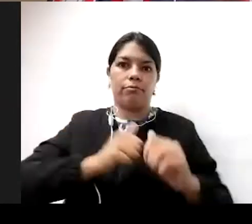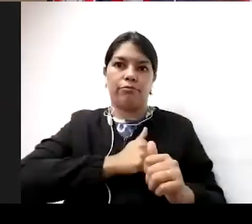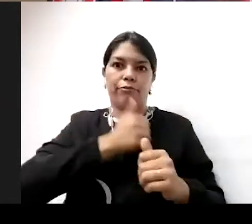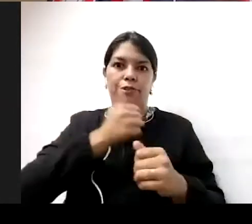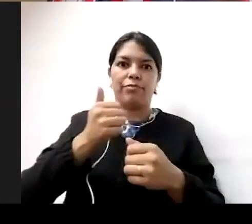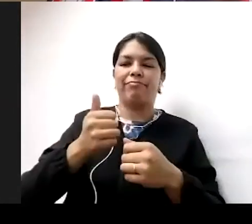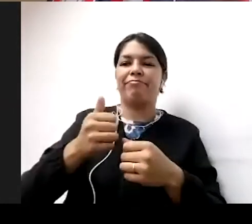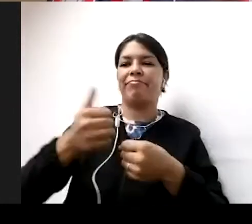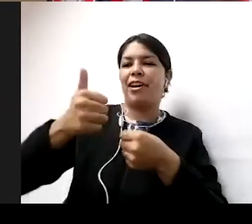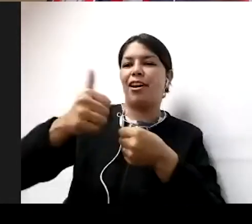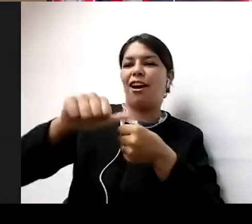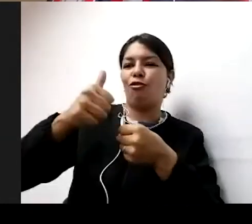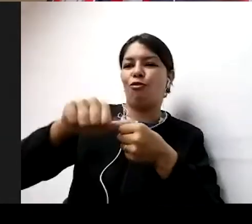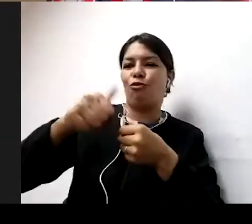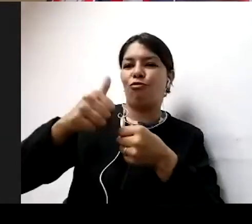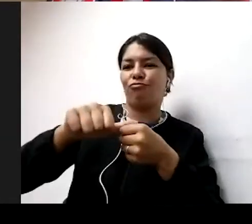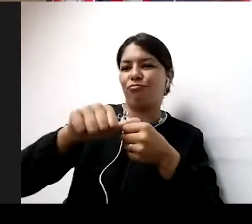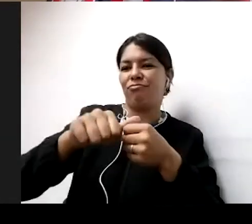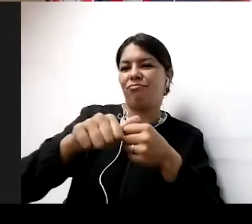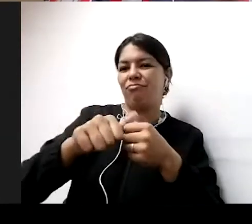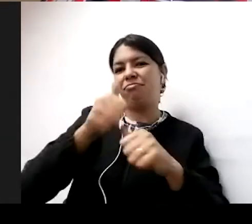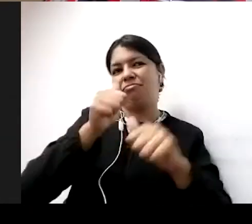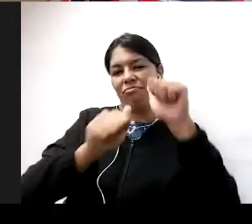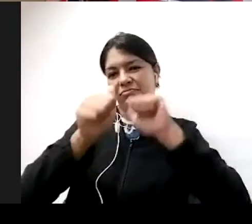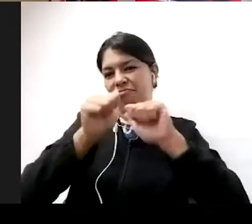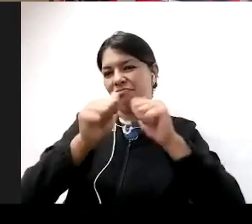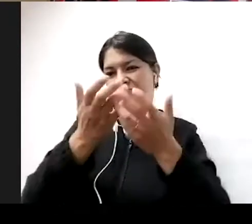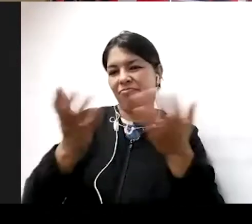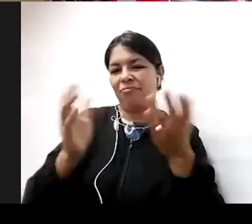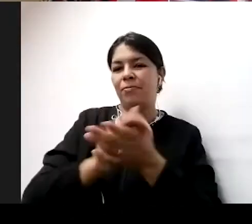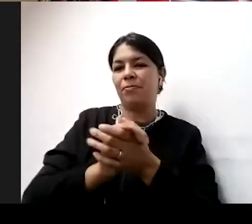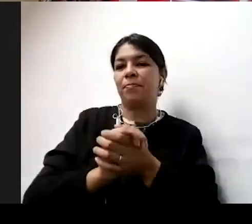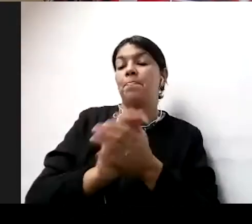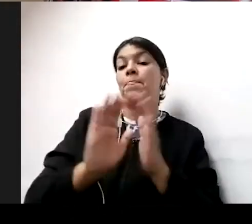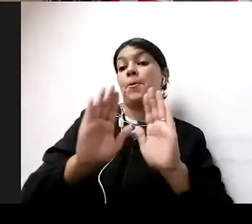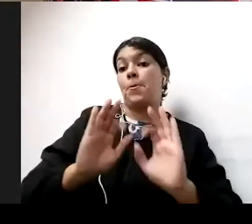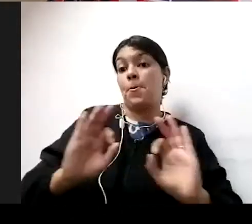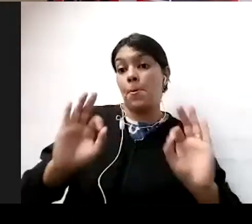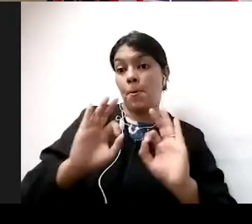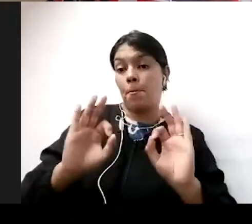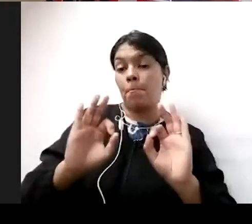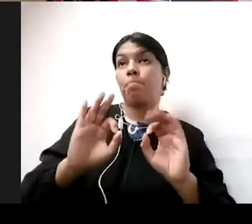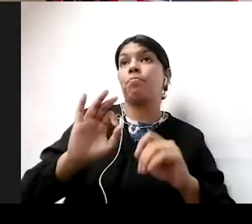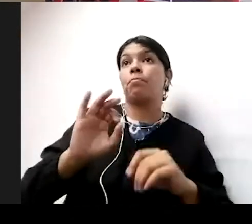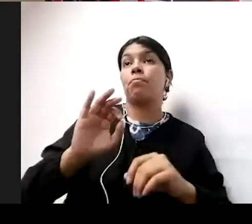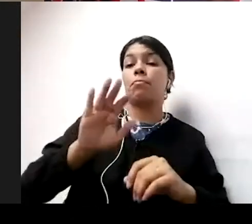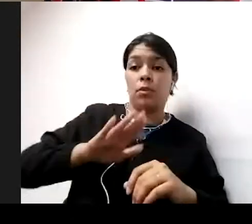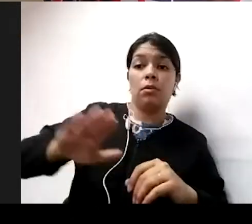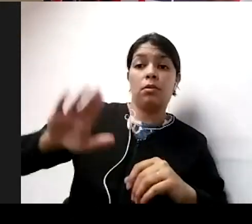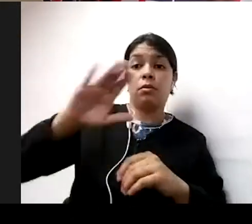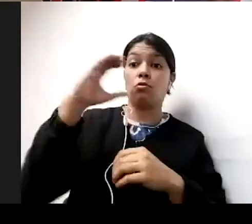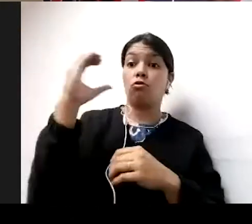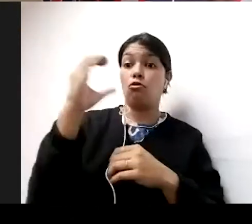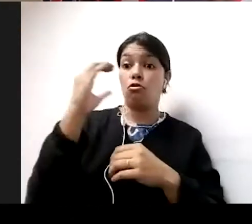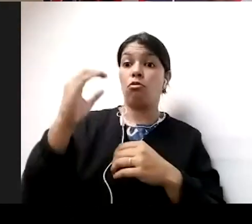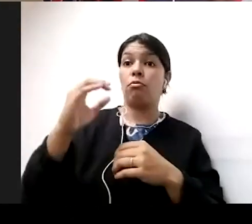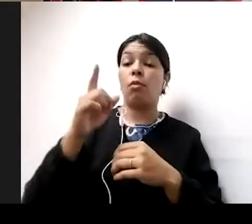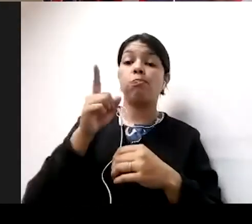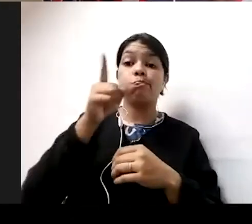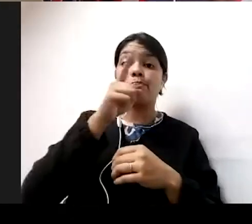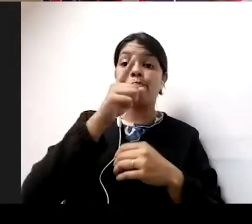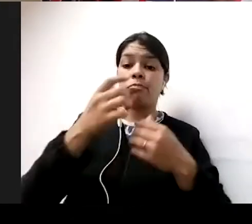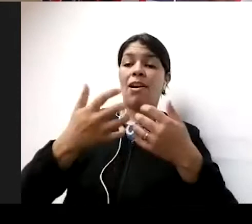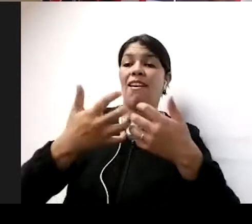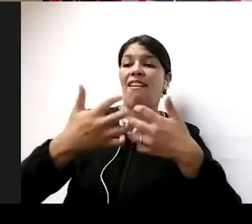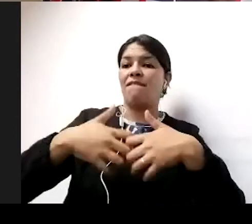alcohol. También sabemos que en diferentes territorios de nuestro país existen grandes fábricas de